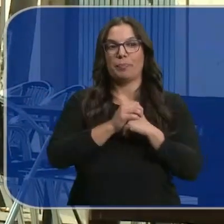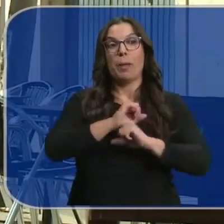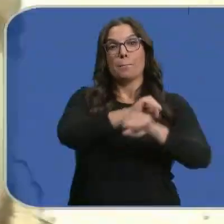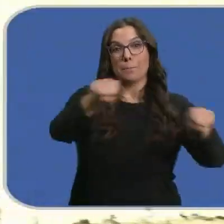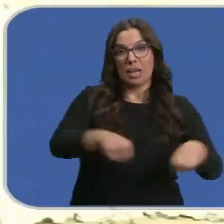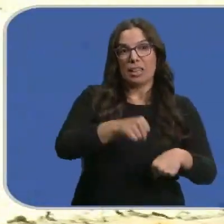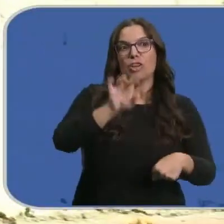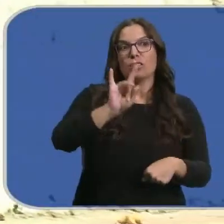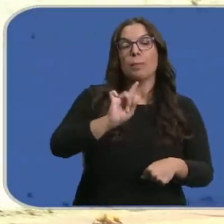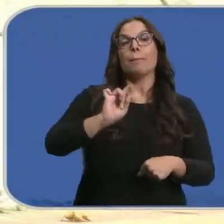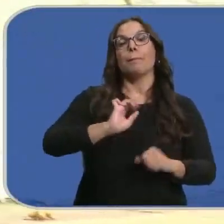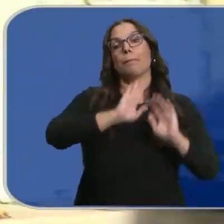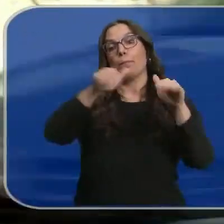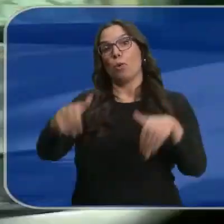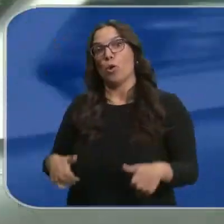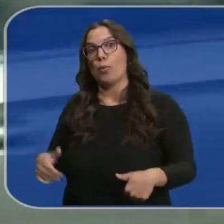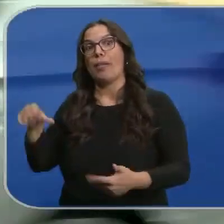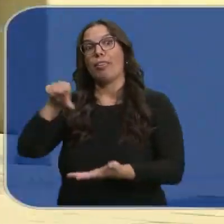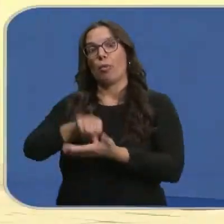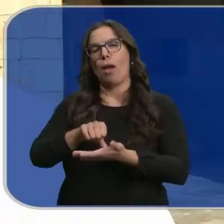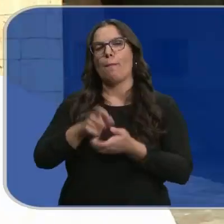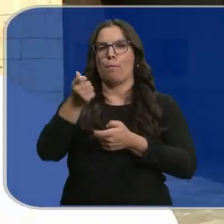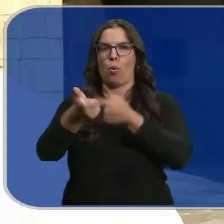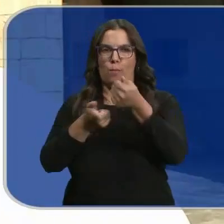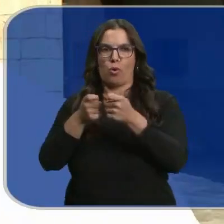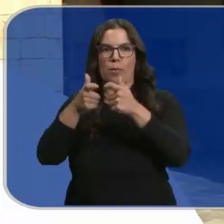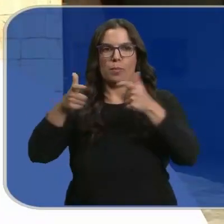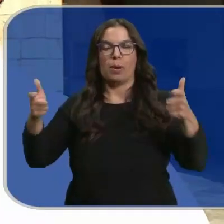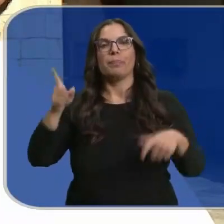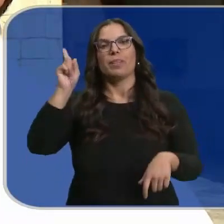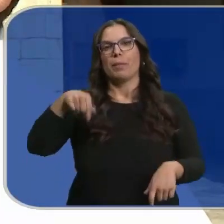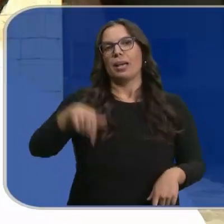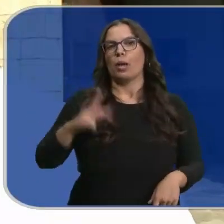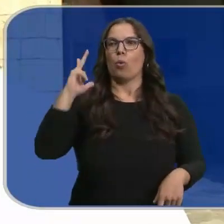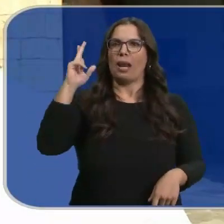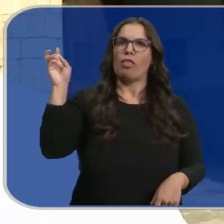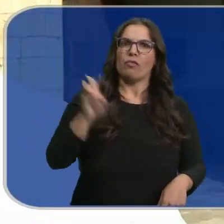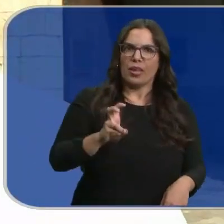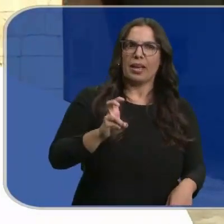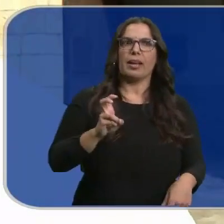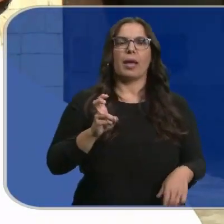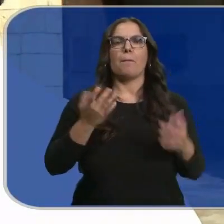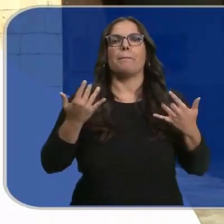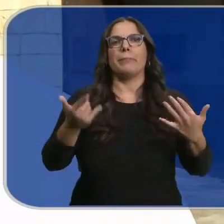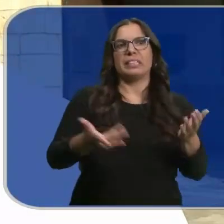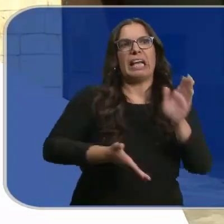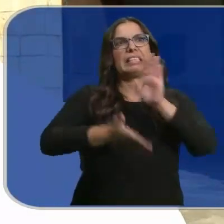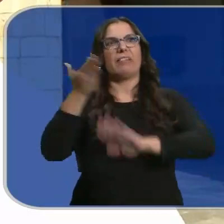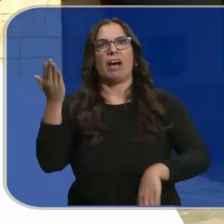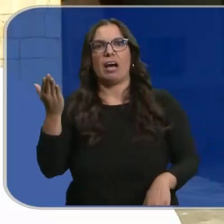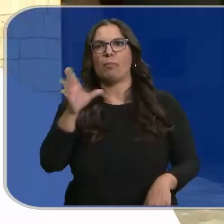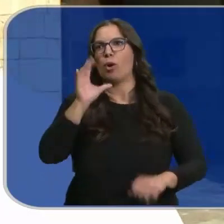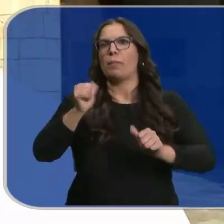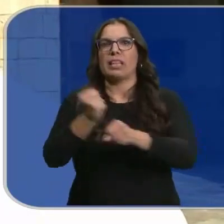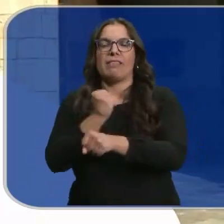el vacío, la vuelta a la ciudad es paulatina. Como ahora hay mucha población jubilada que viene y tal, no tiene esa prisa de marcharse